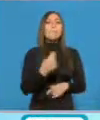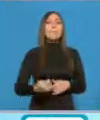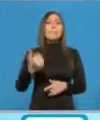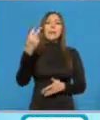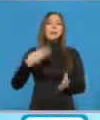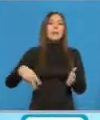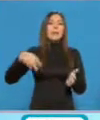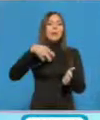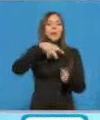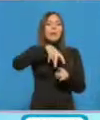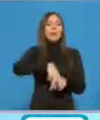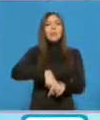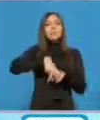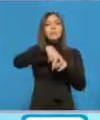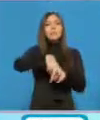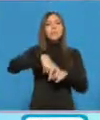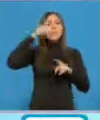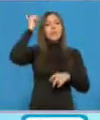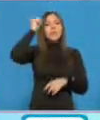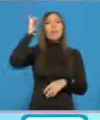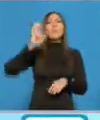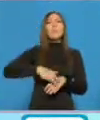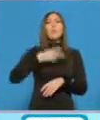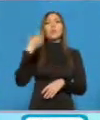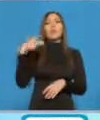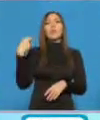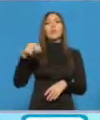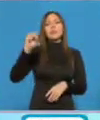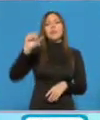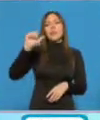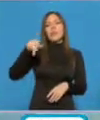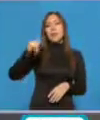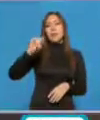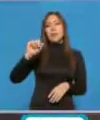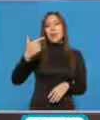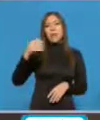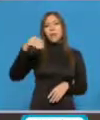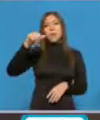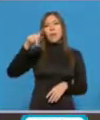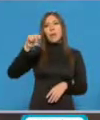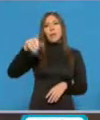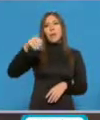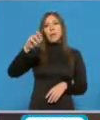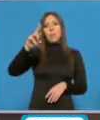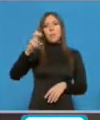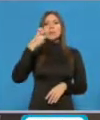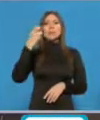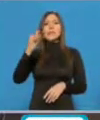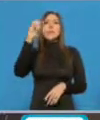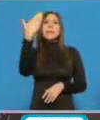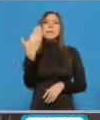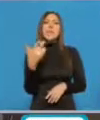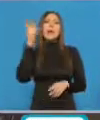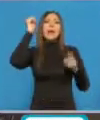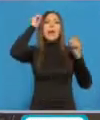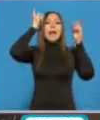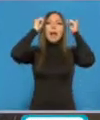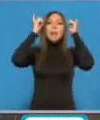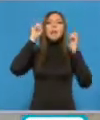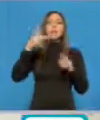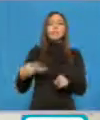apareció a caballo, por eso es Santiago por eso está Matamoros. en- Ah, en sí, la este imagen, caballo, con la esa es espada la en imagen la con mano la también. Eso es el espada nombre.